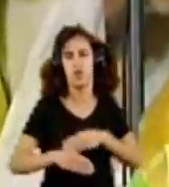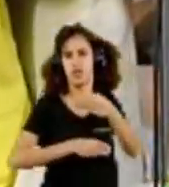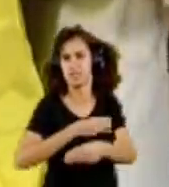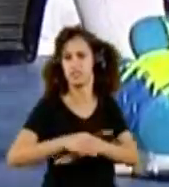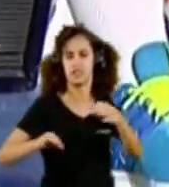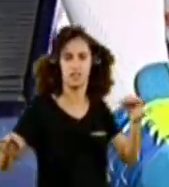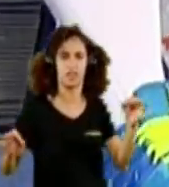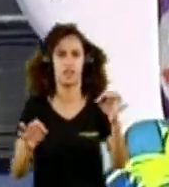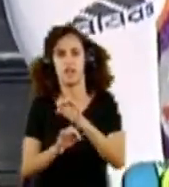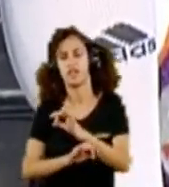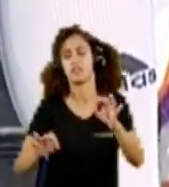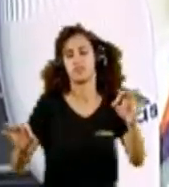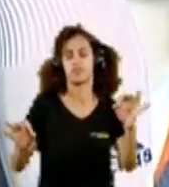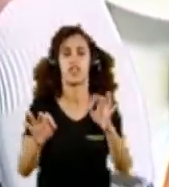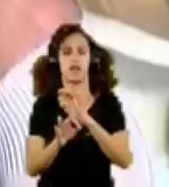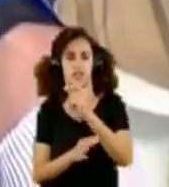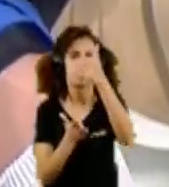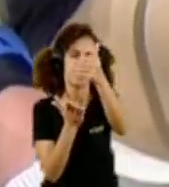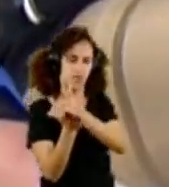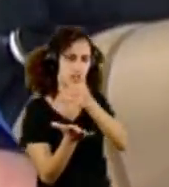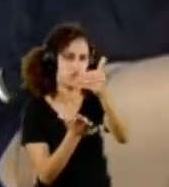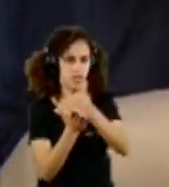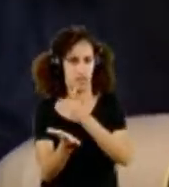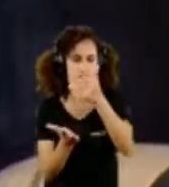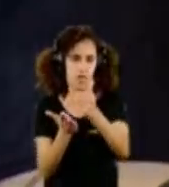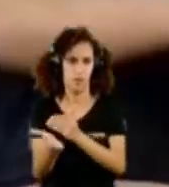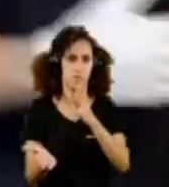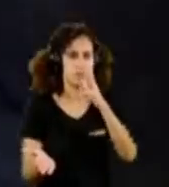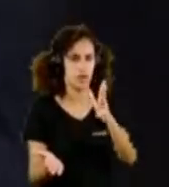a ver si ganamos. Por ella pelean